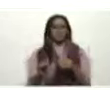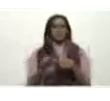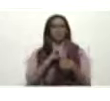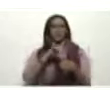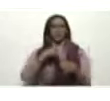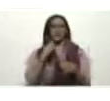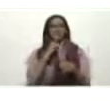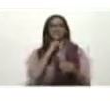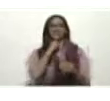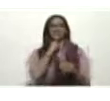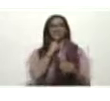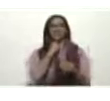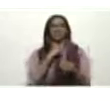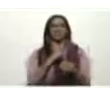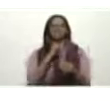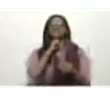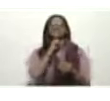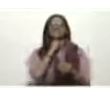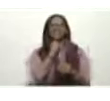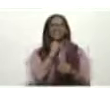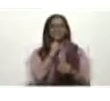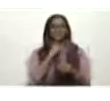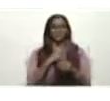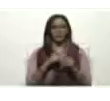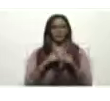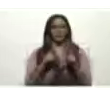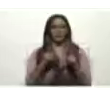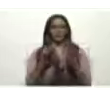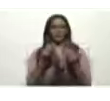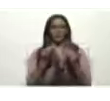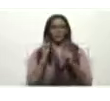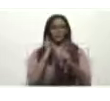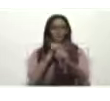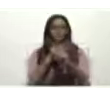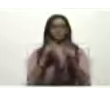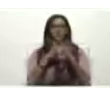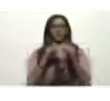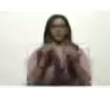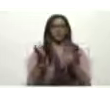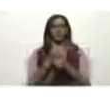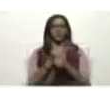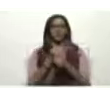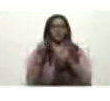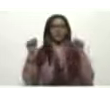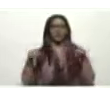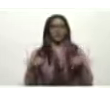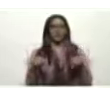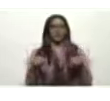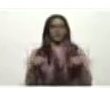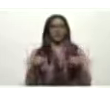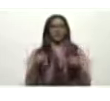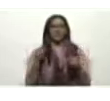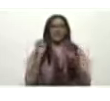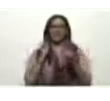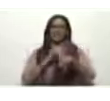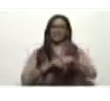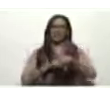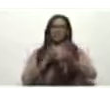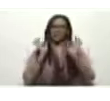secretos. Secreto. Pero es muy auspicioso todo lo que se está consiguiendo aquí, Gabriela, y en tiempo